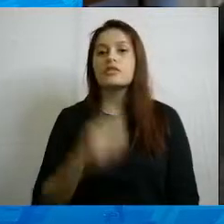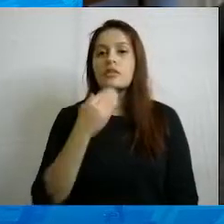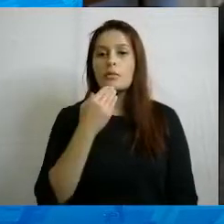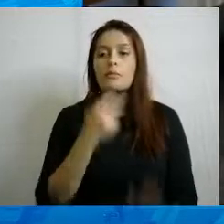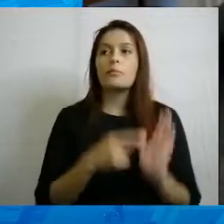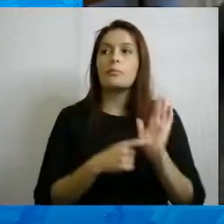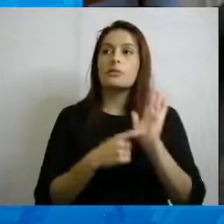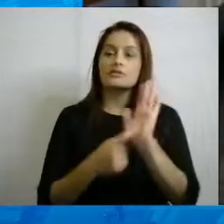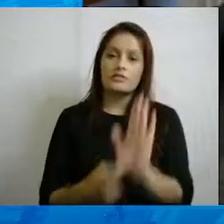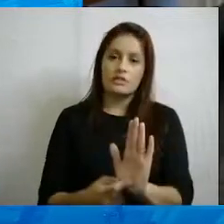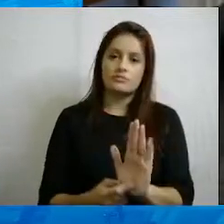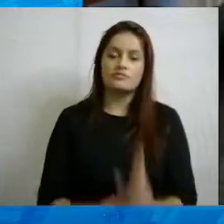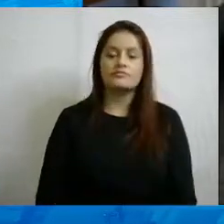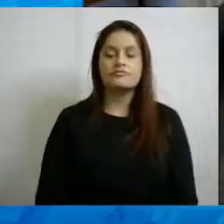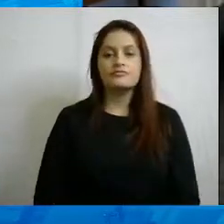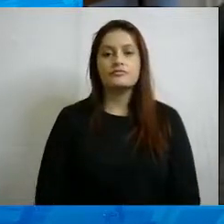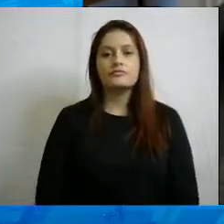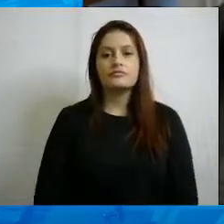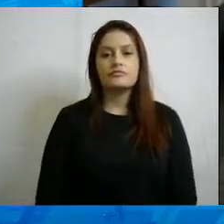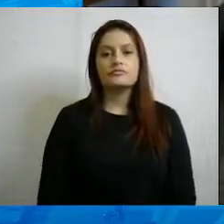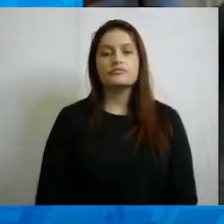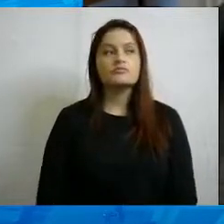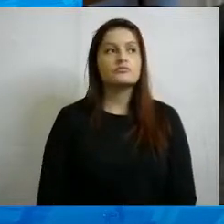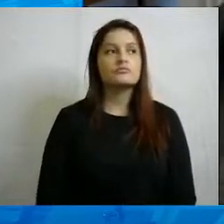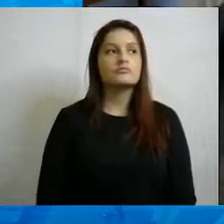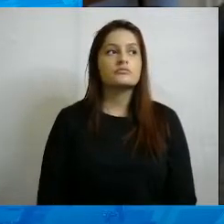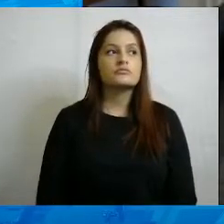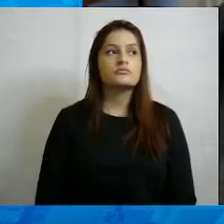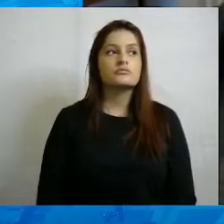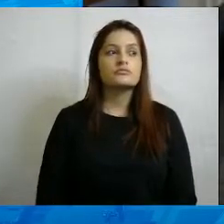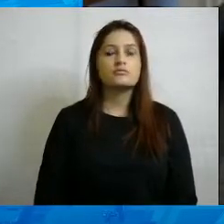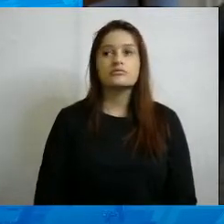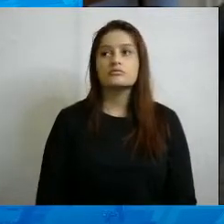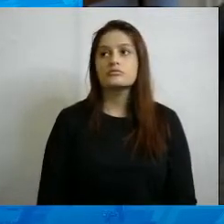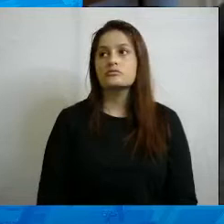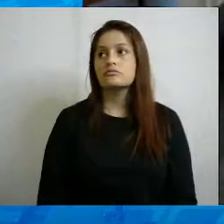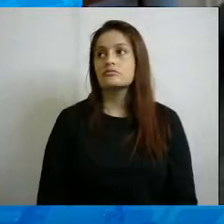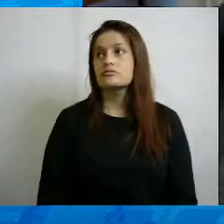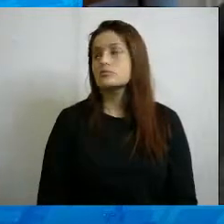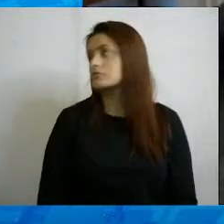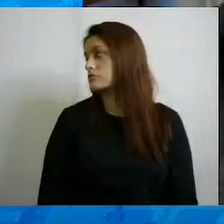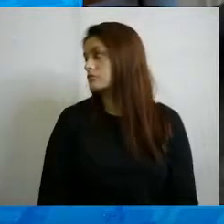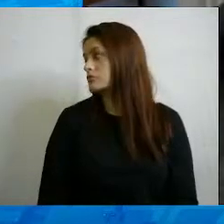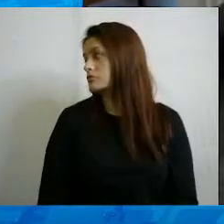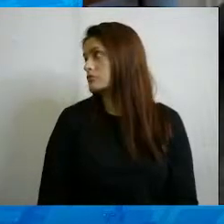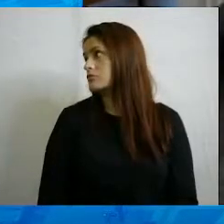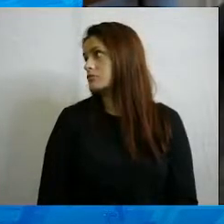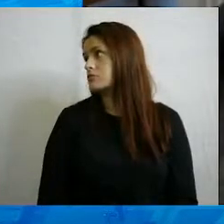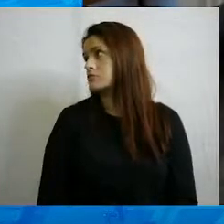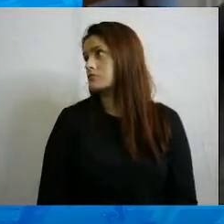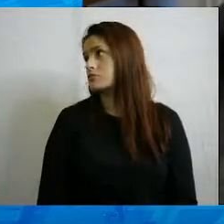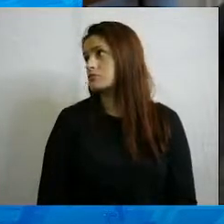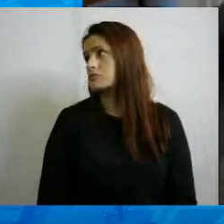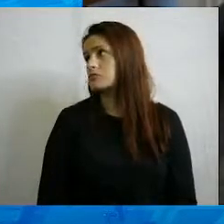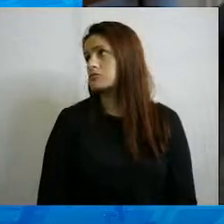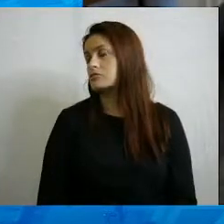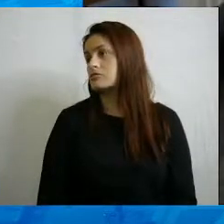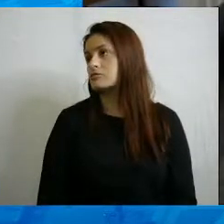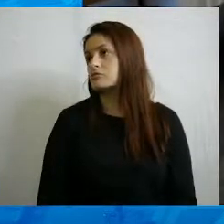municipal que está presente, a la comunidad. Paula Peña es la nueva directora de asesoría jurídica,